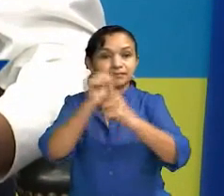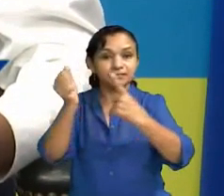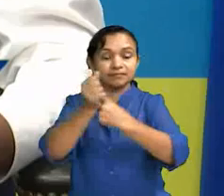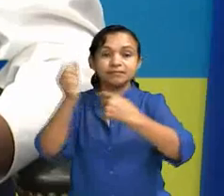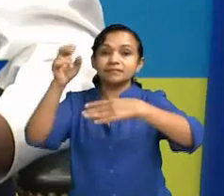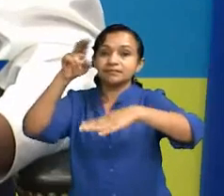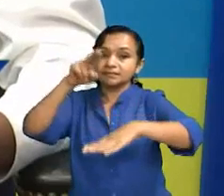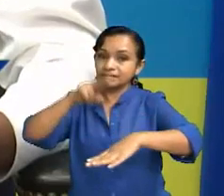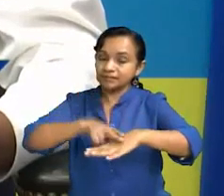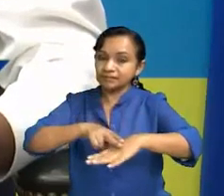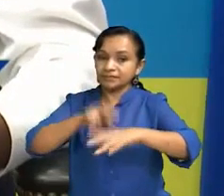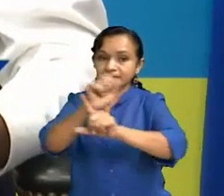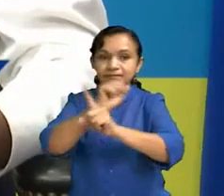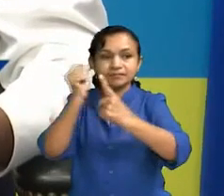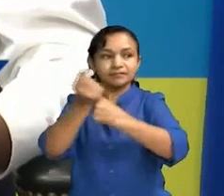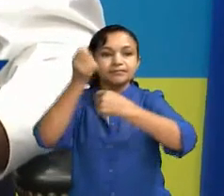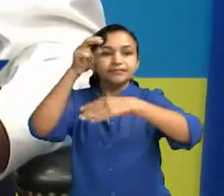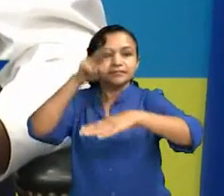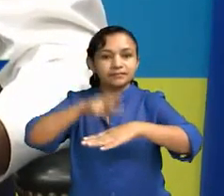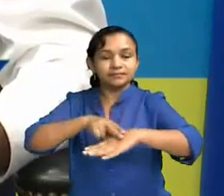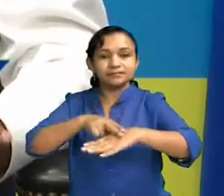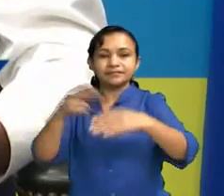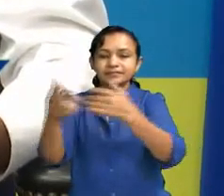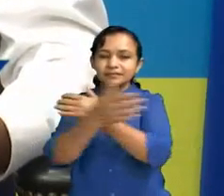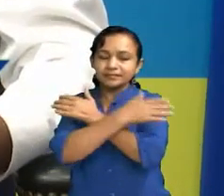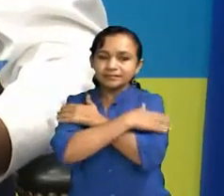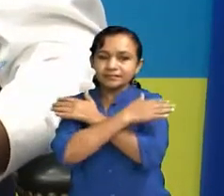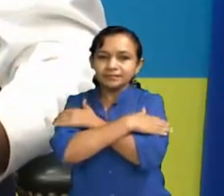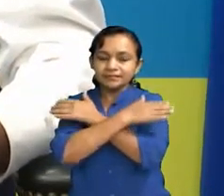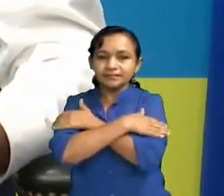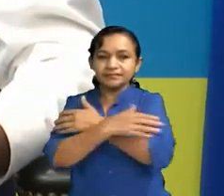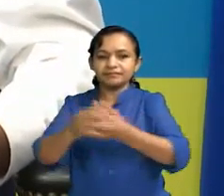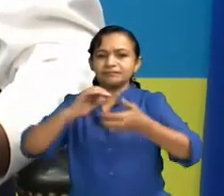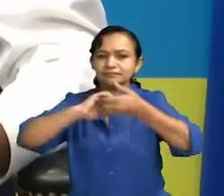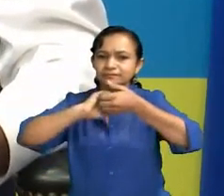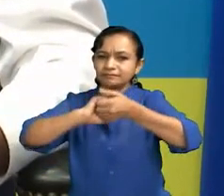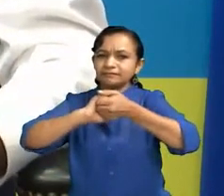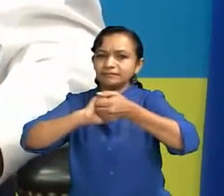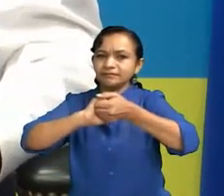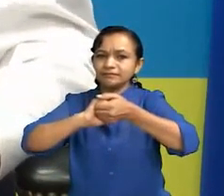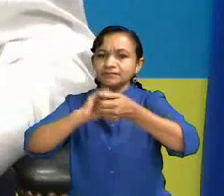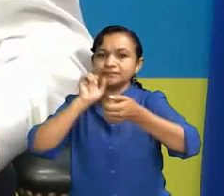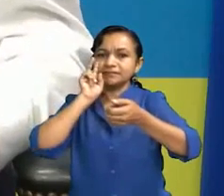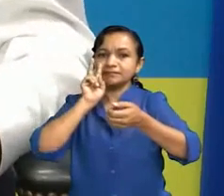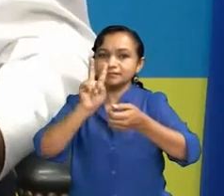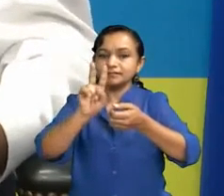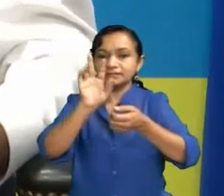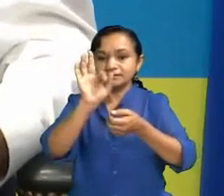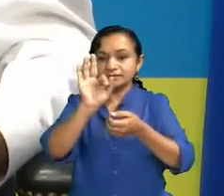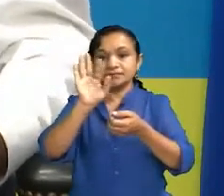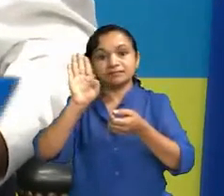canal de la Asamblea Nacional. Saludo a todos los amigos televidentes que también nos siguen a través de